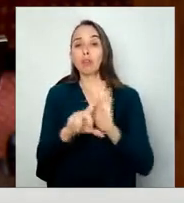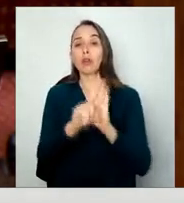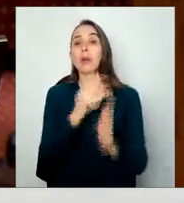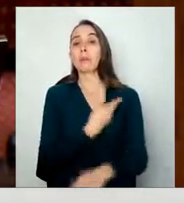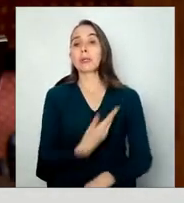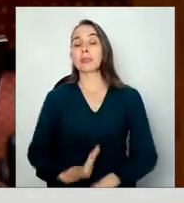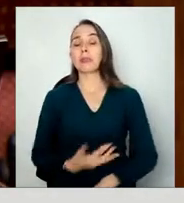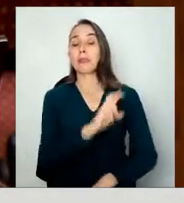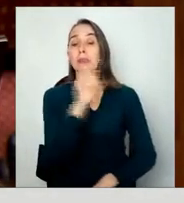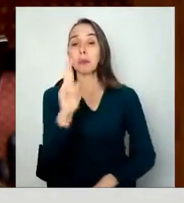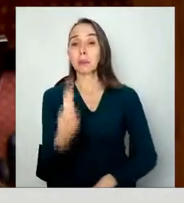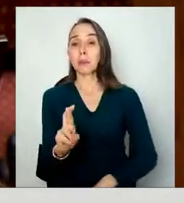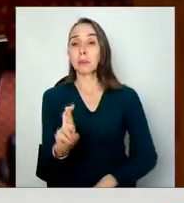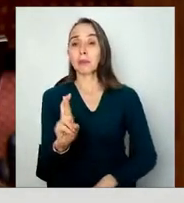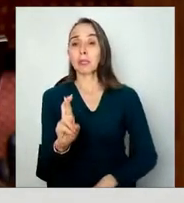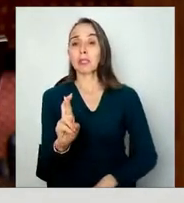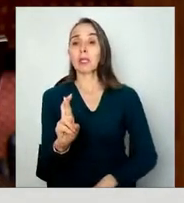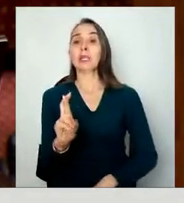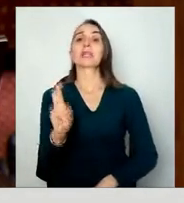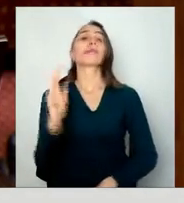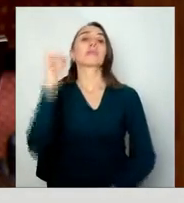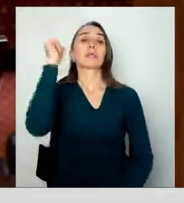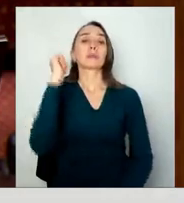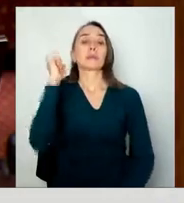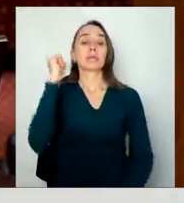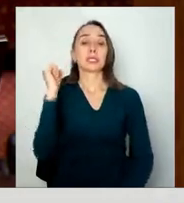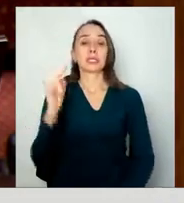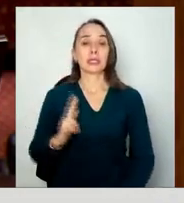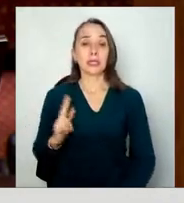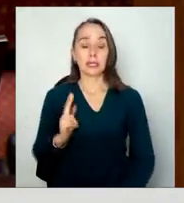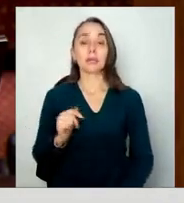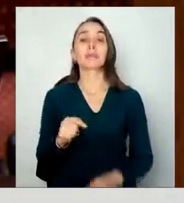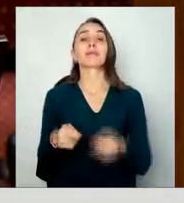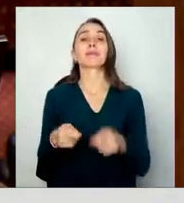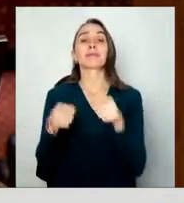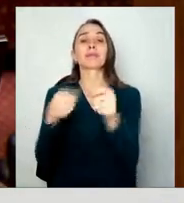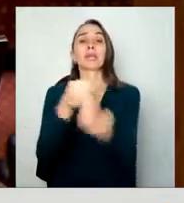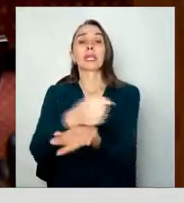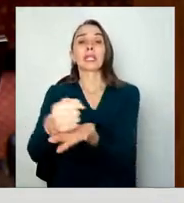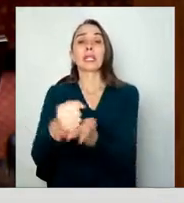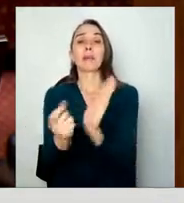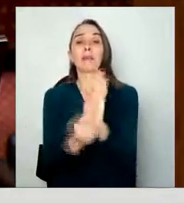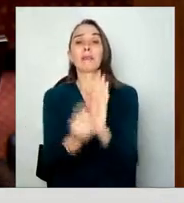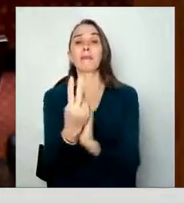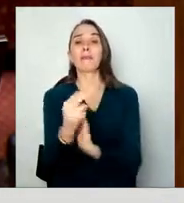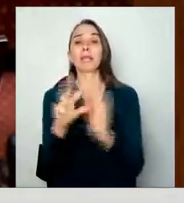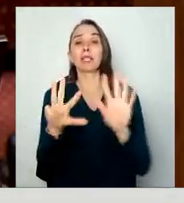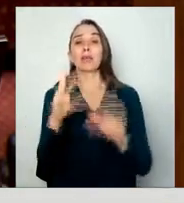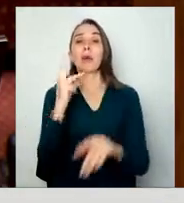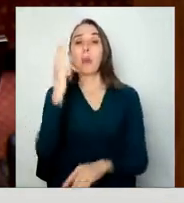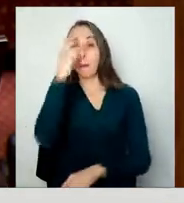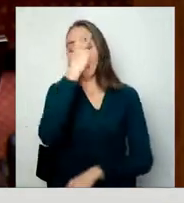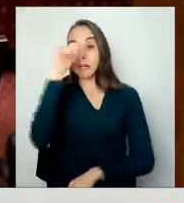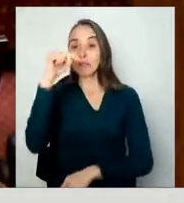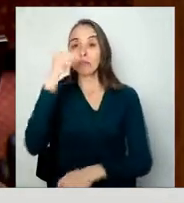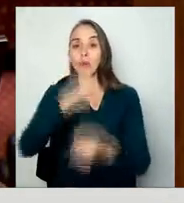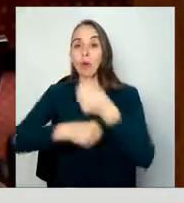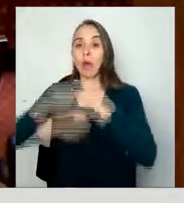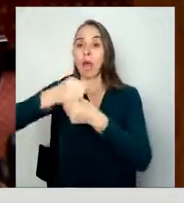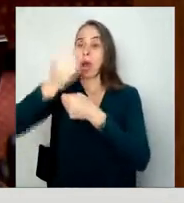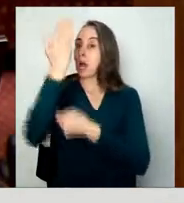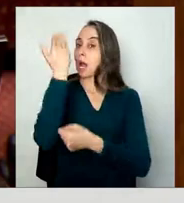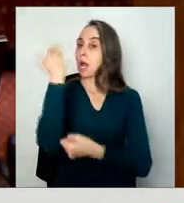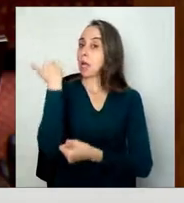república Don Sebastián Piñera chinique ingresado a tramitación el 29 de marzo del año el curso es estamos hablando del año